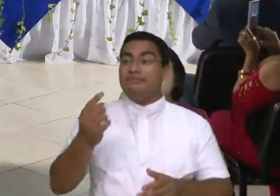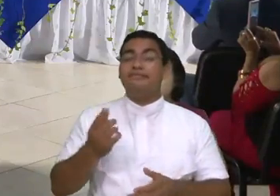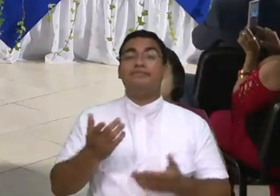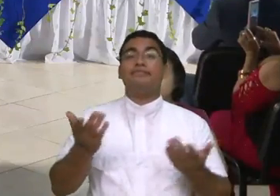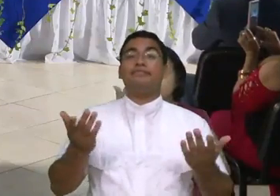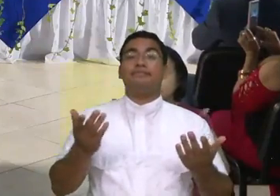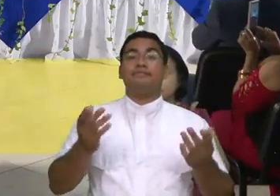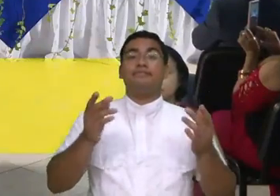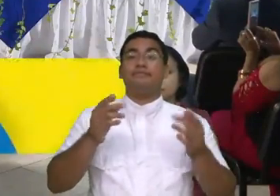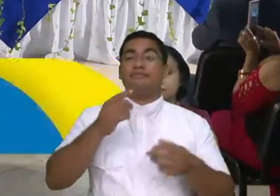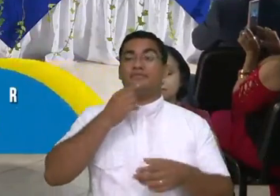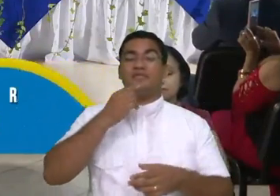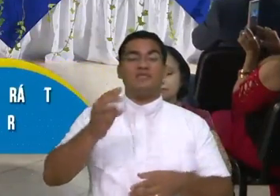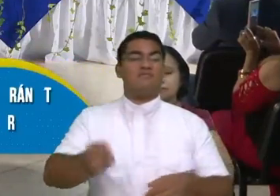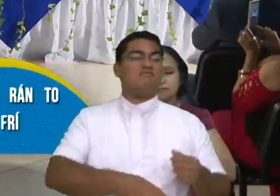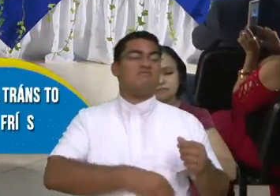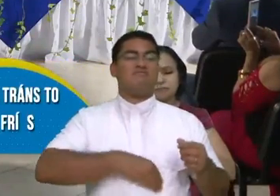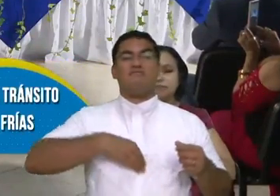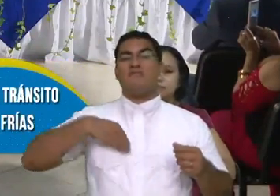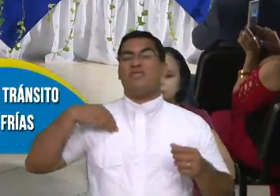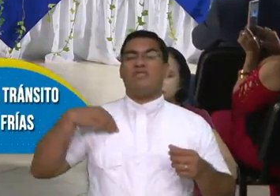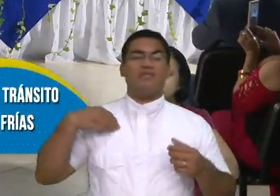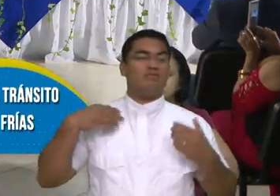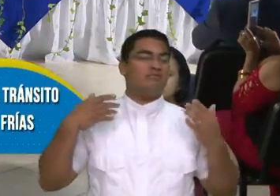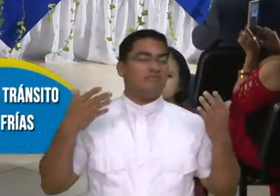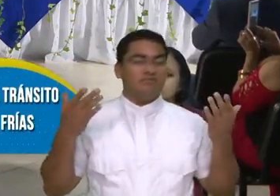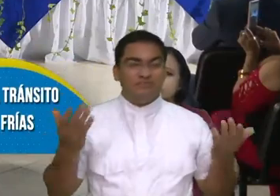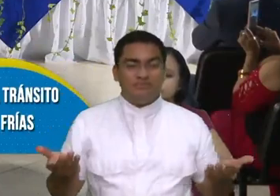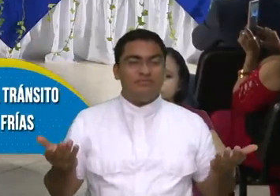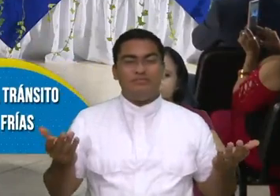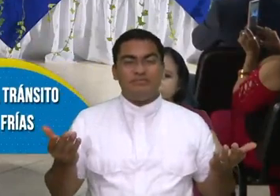y te dijo la molestia que siente.